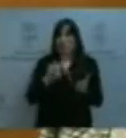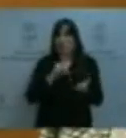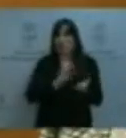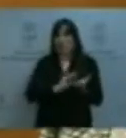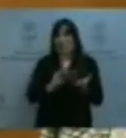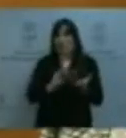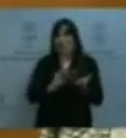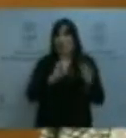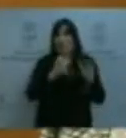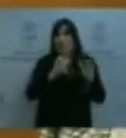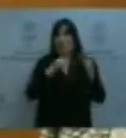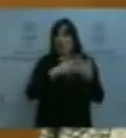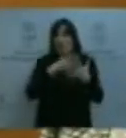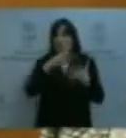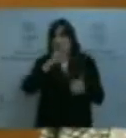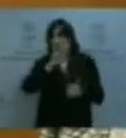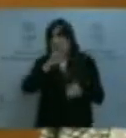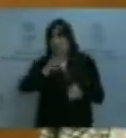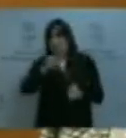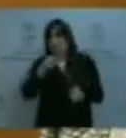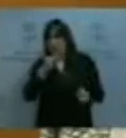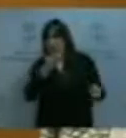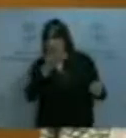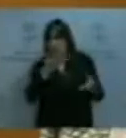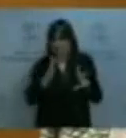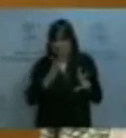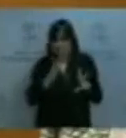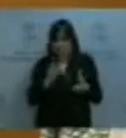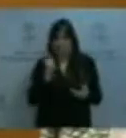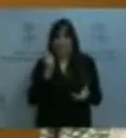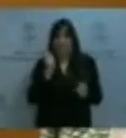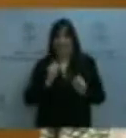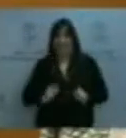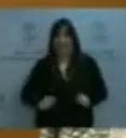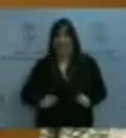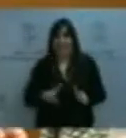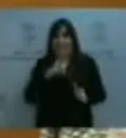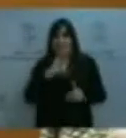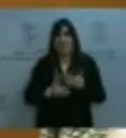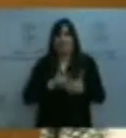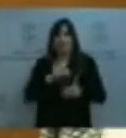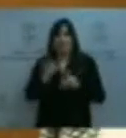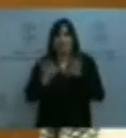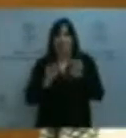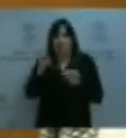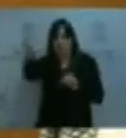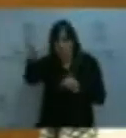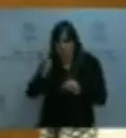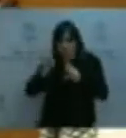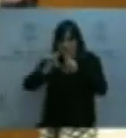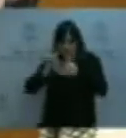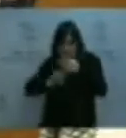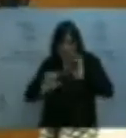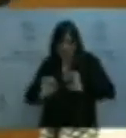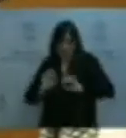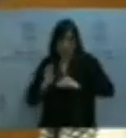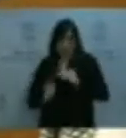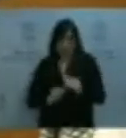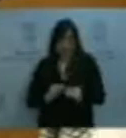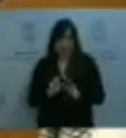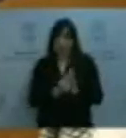que cuesta contratar el proceso de selección de una empresa especializada. Bueno, mire, le voy a dar el primer dato, que usted no lo tiene, y si quiere se lo paso.